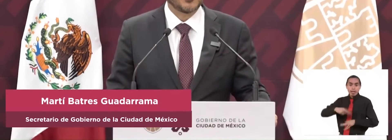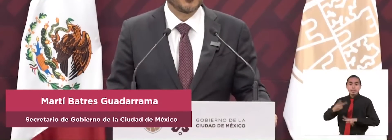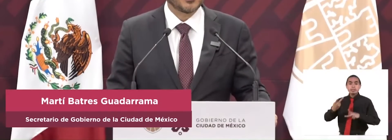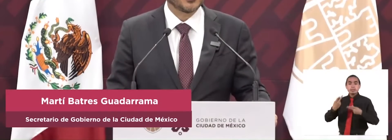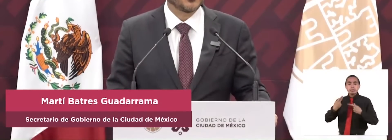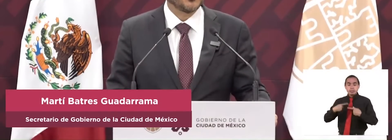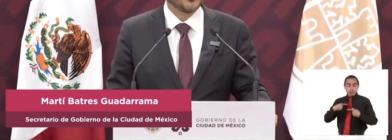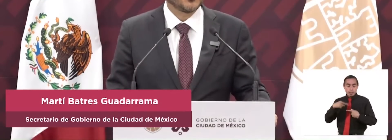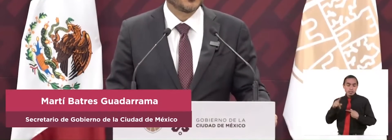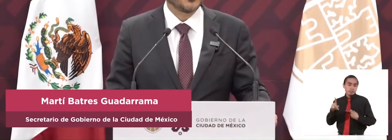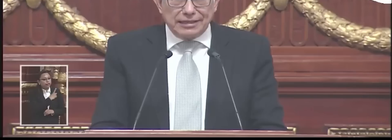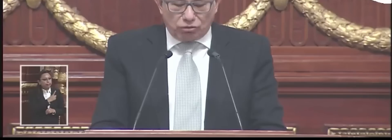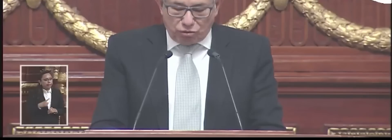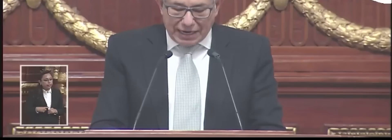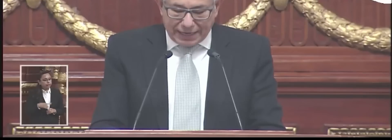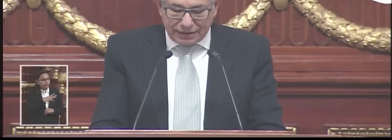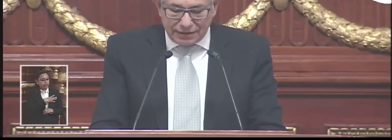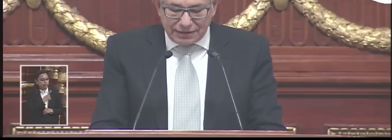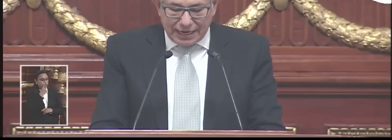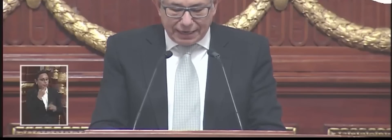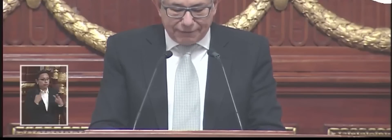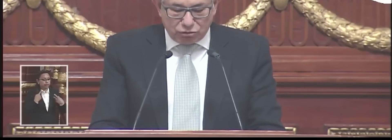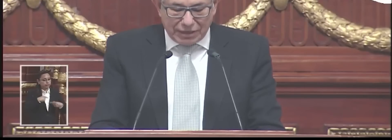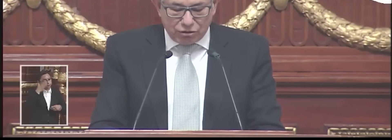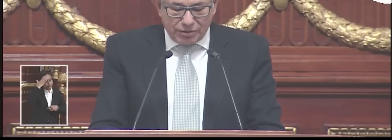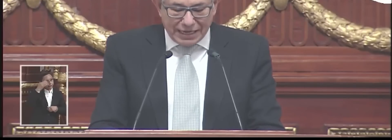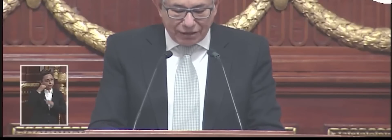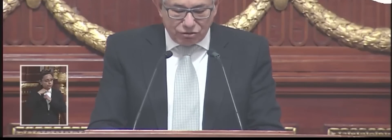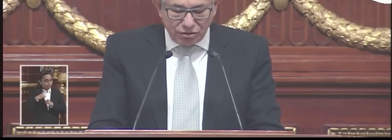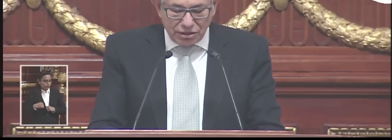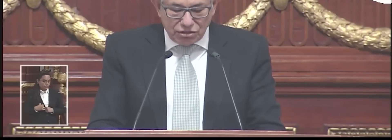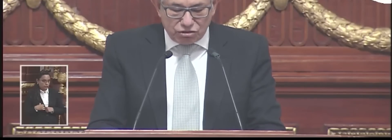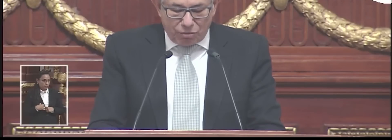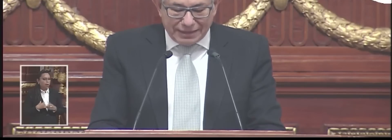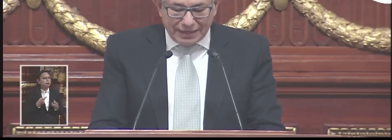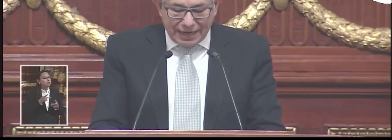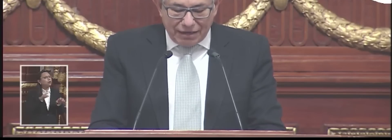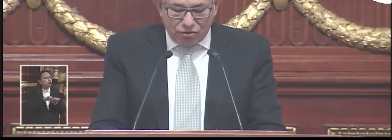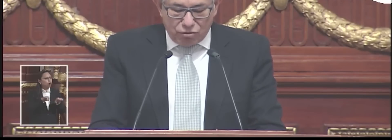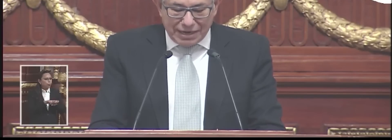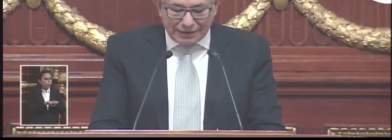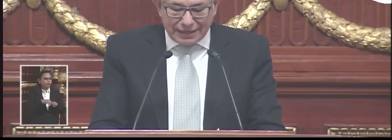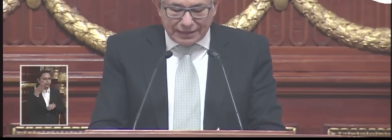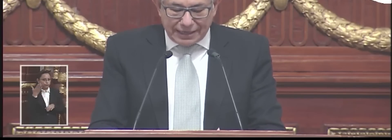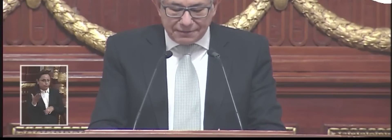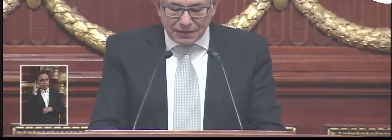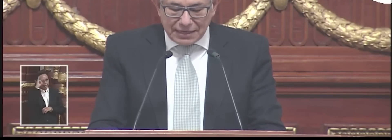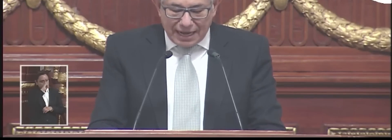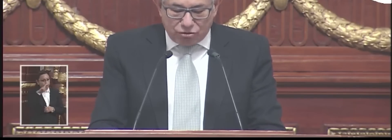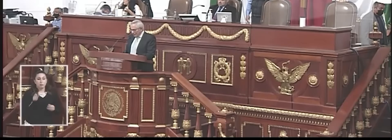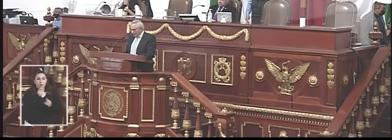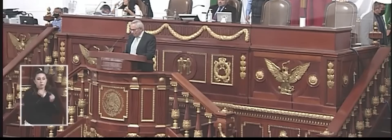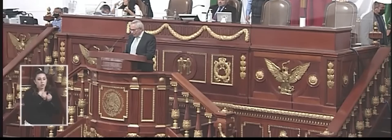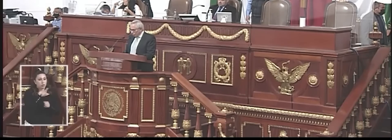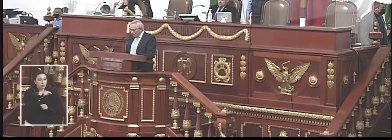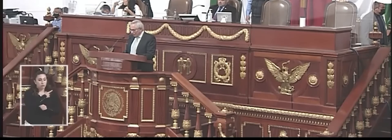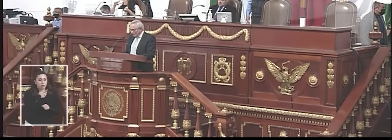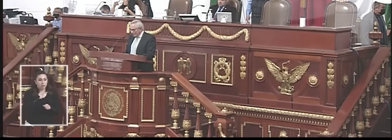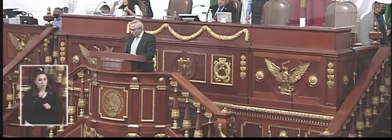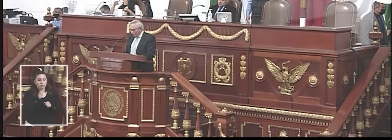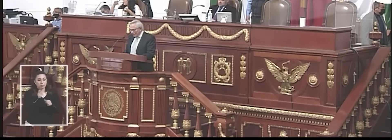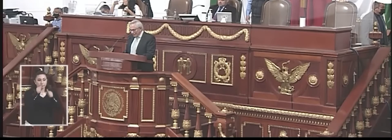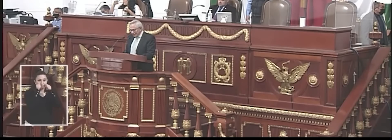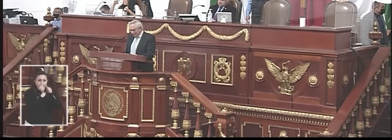sesión extraordinaria, Jorge Gaviño, diputado del PRD, explicó que la Constitución política local establece que la